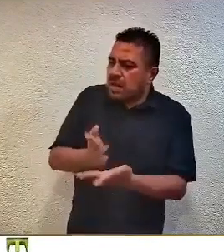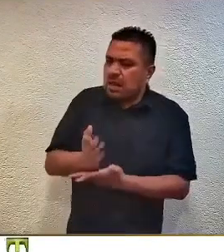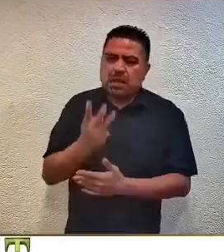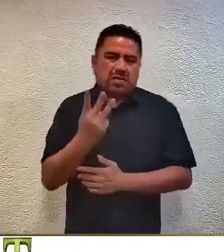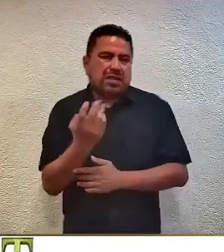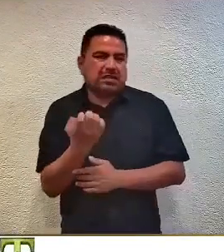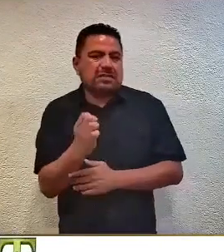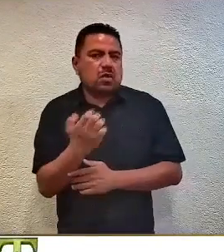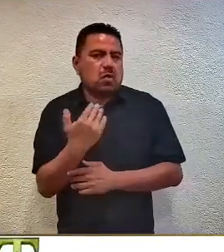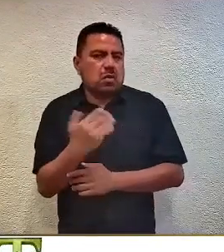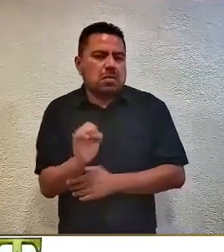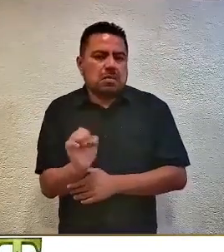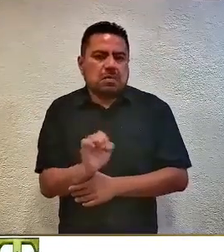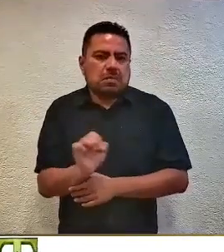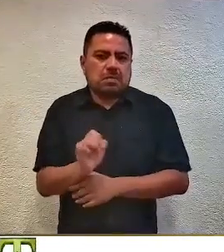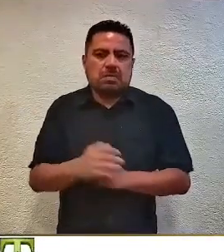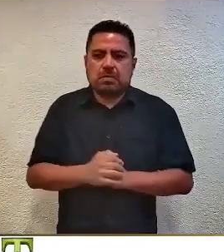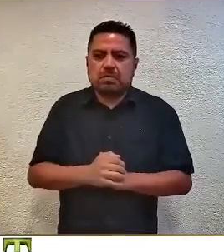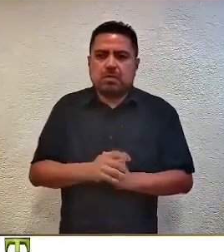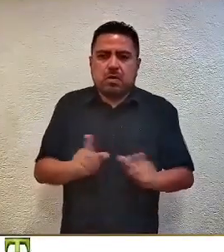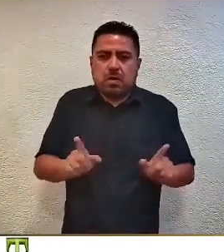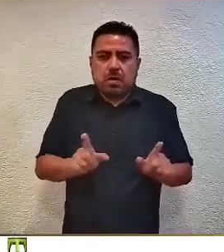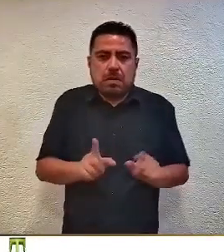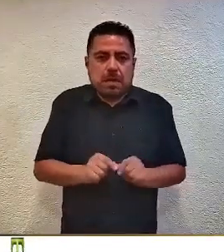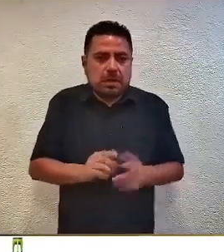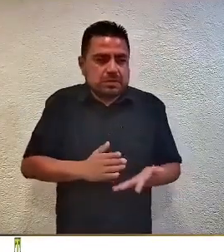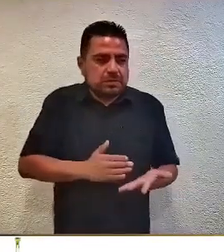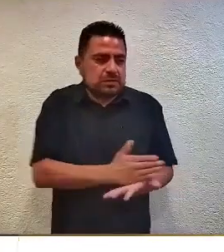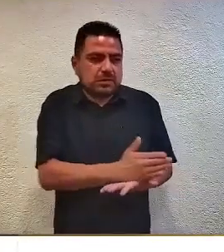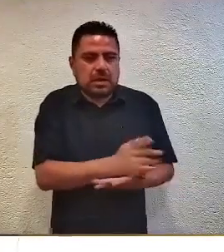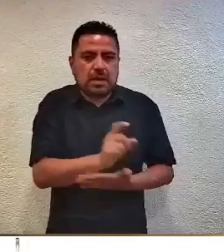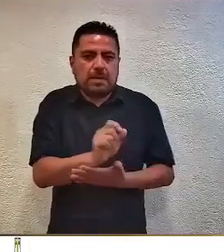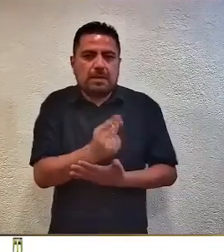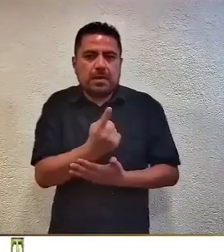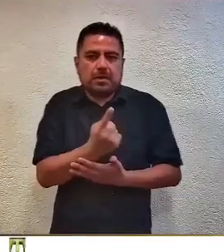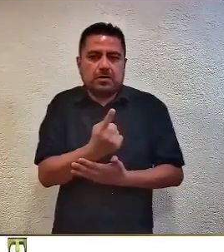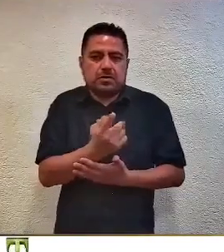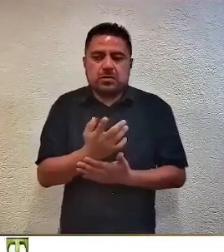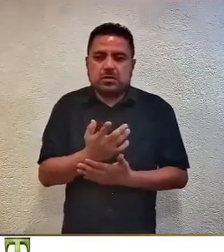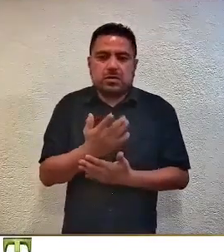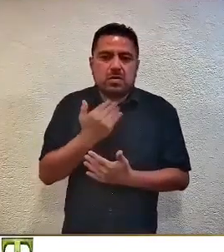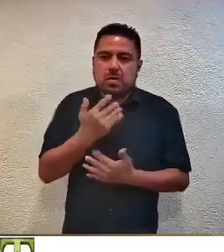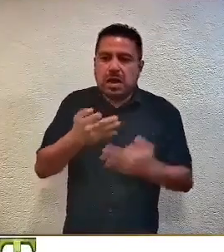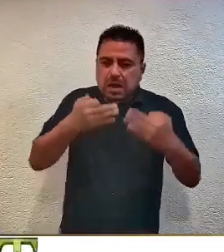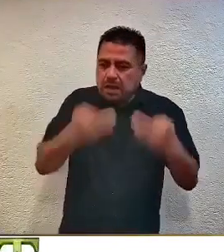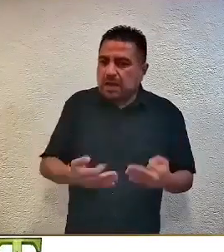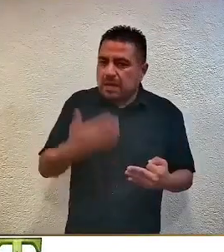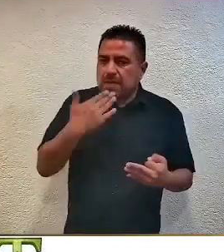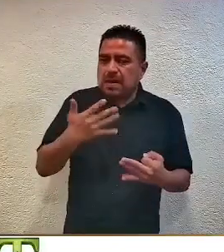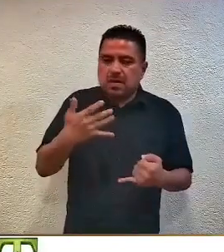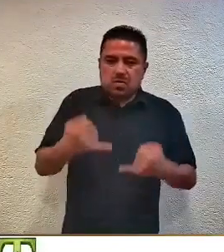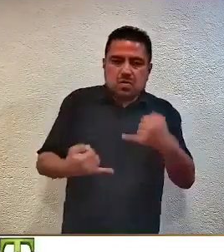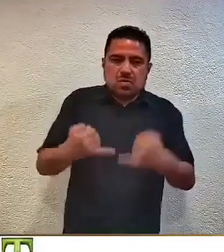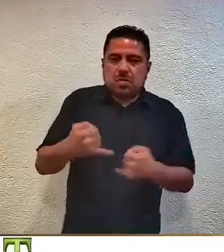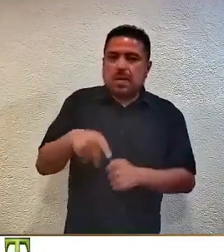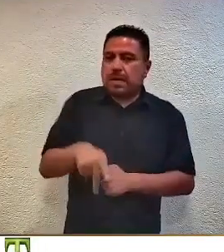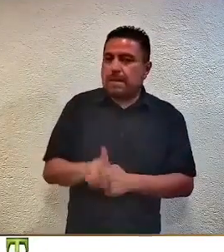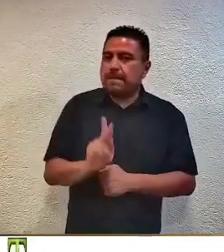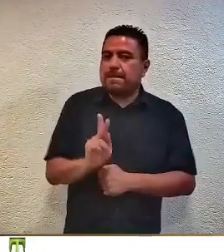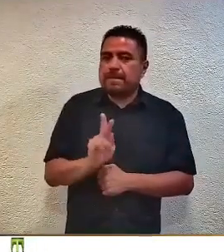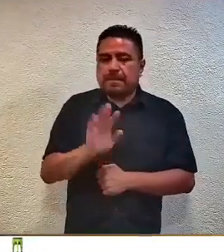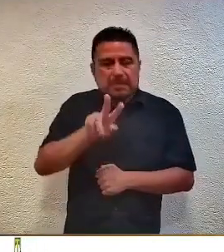enero, se cuestiona la del 21. No tenemos certeza jurídica. Si bien es